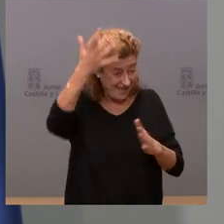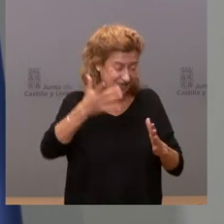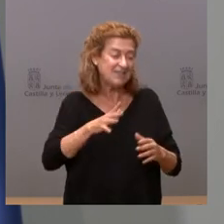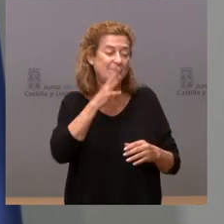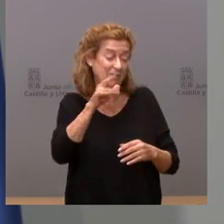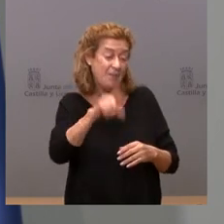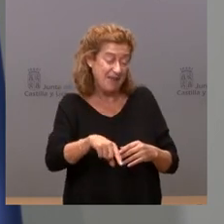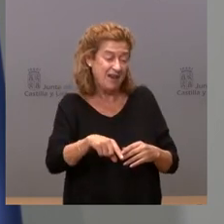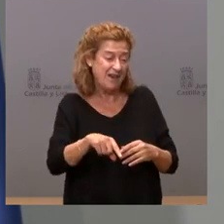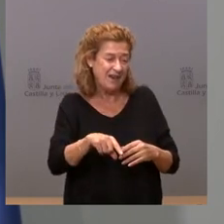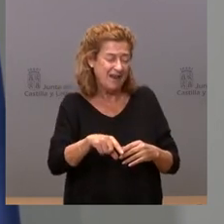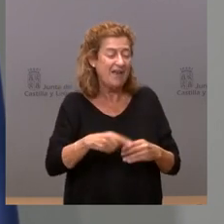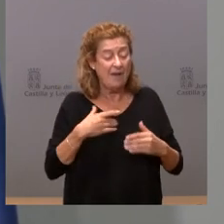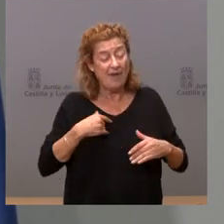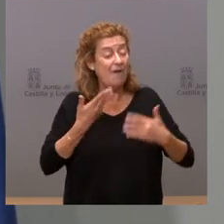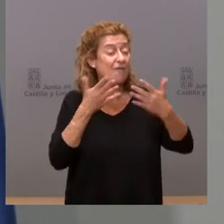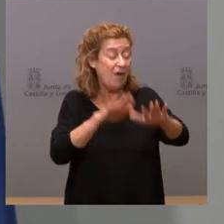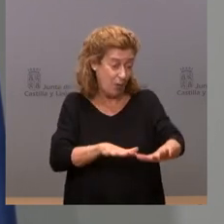de favorecer